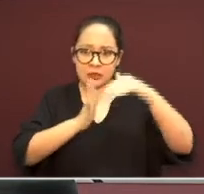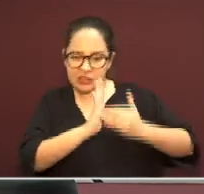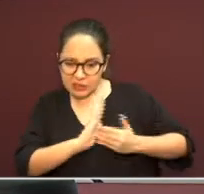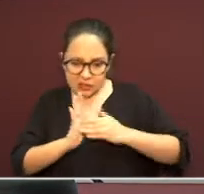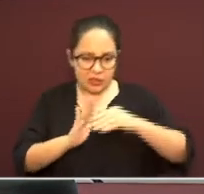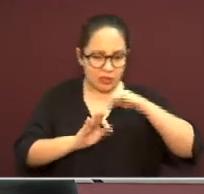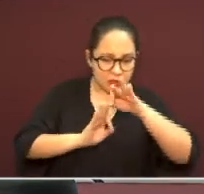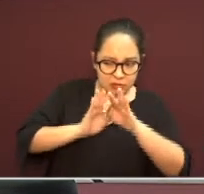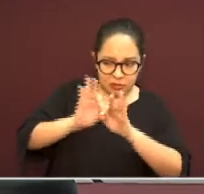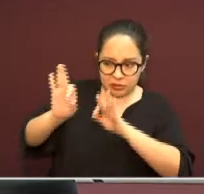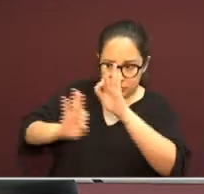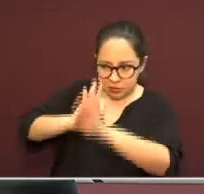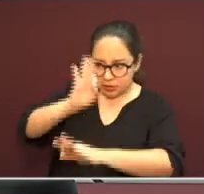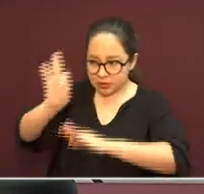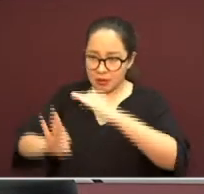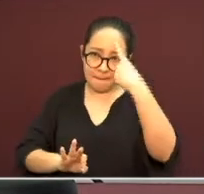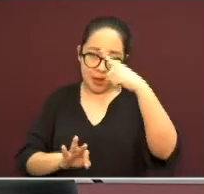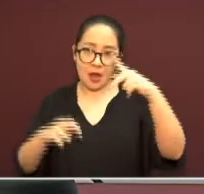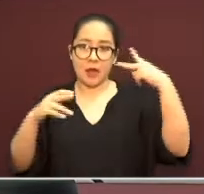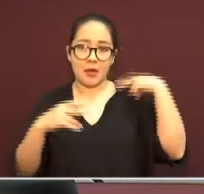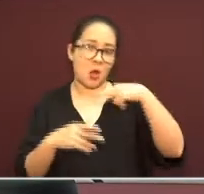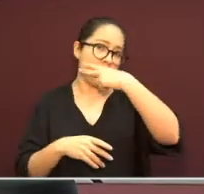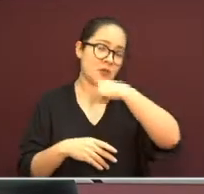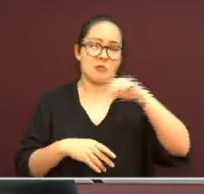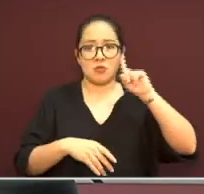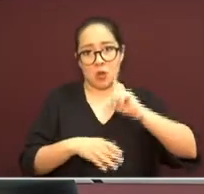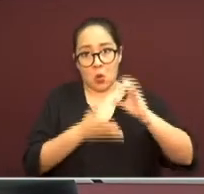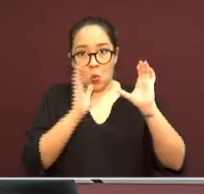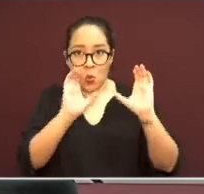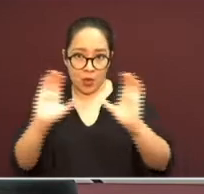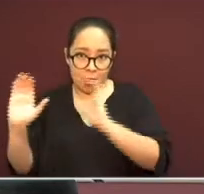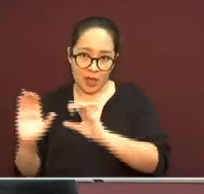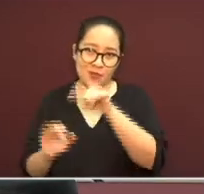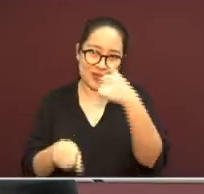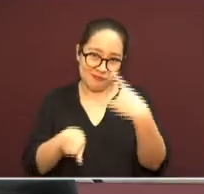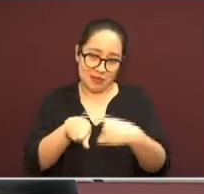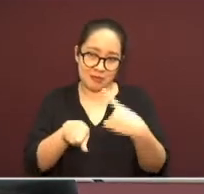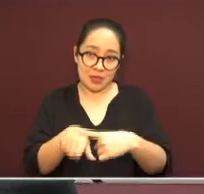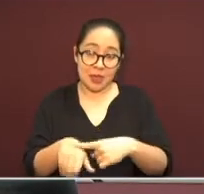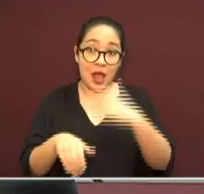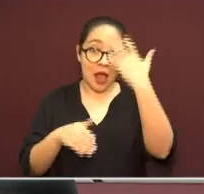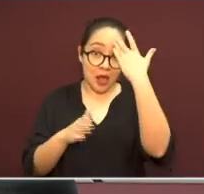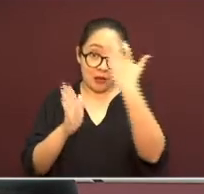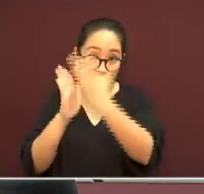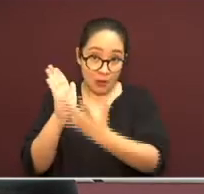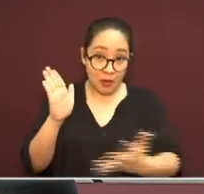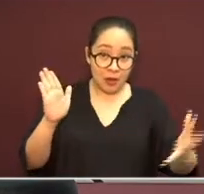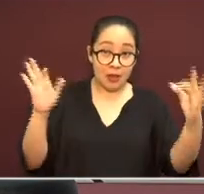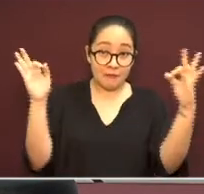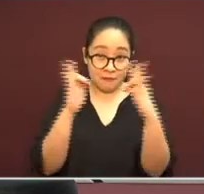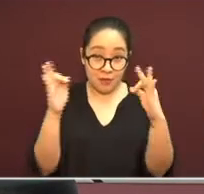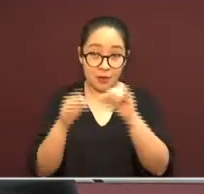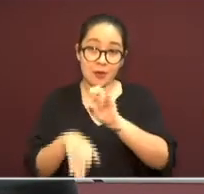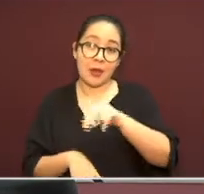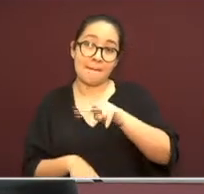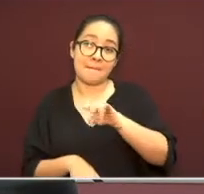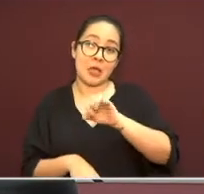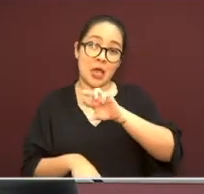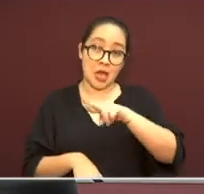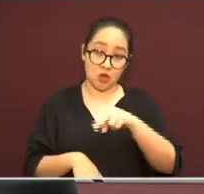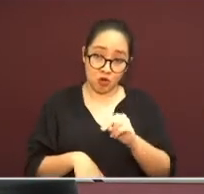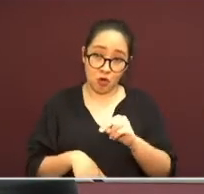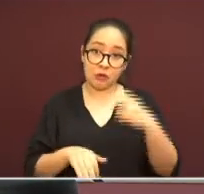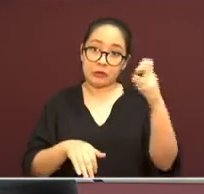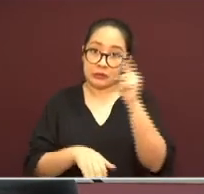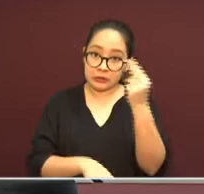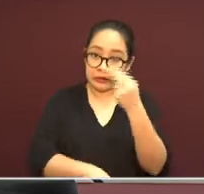las y los veracruzanos esta temporada invernal hay que vacunarse quedarse en casa y además